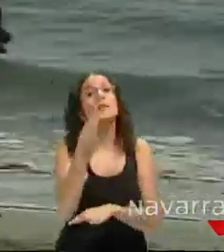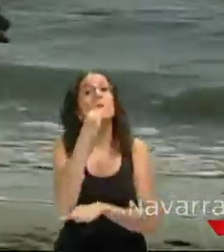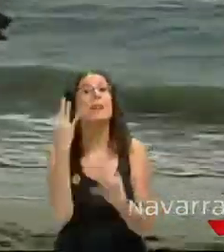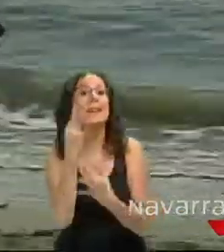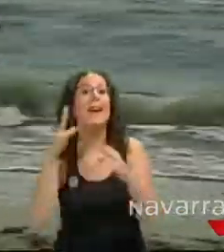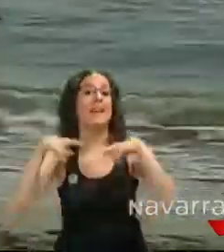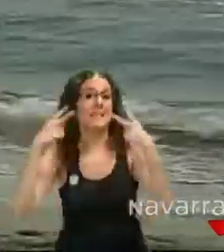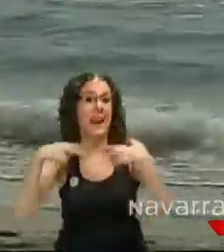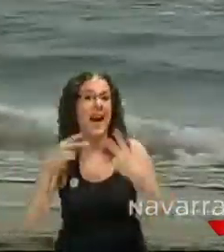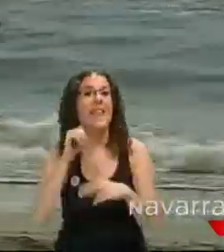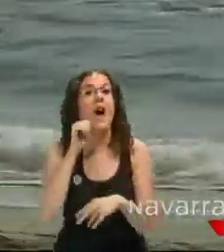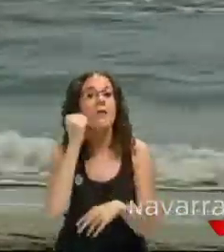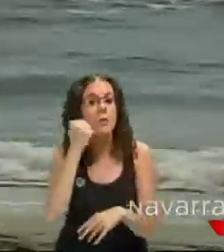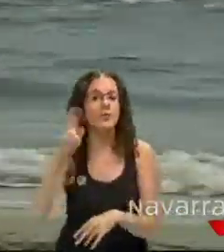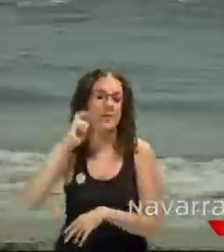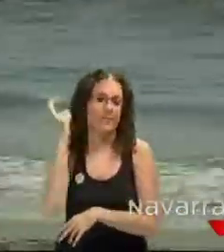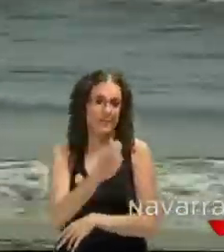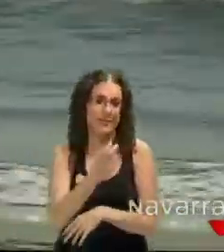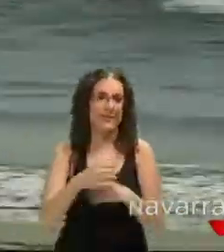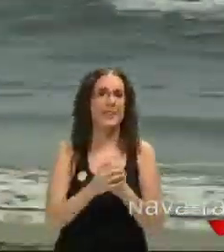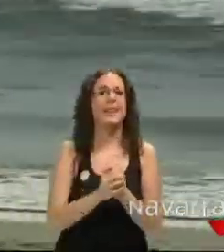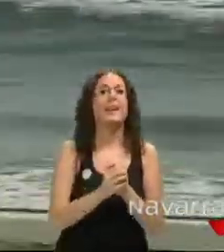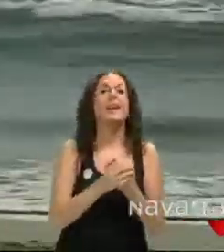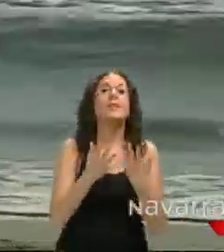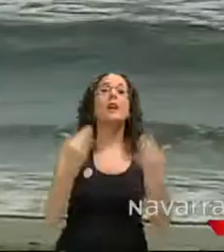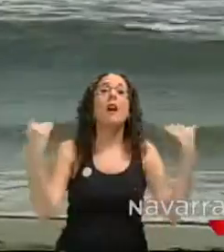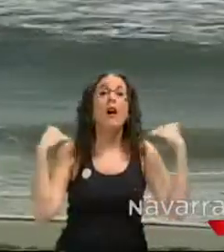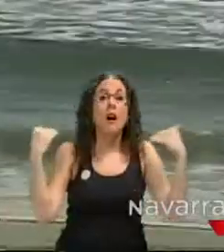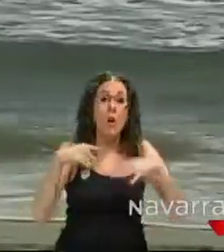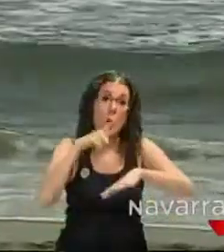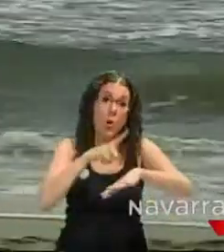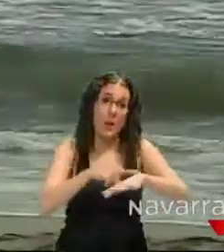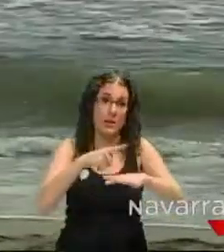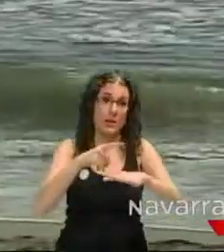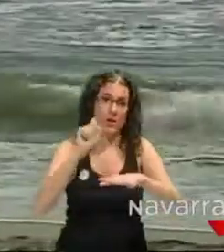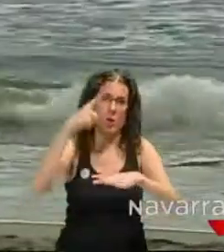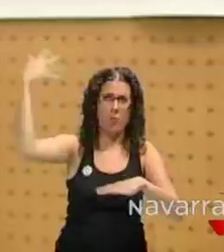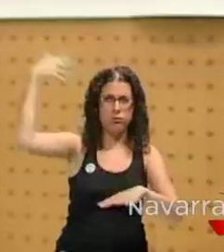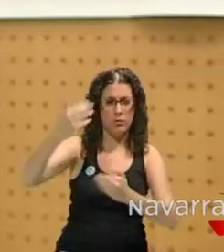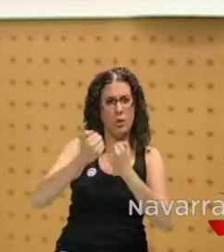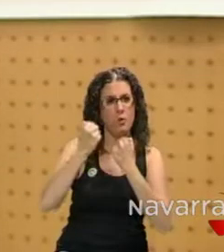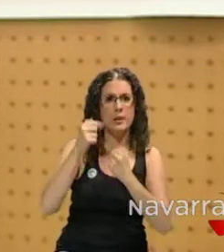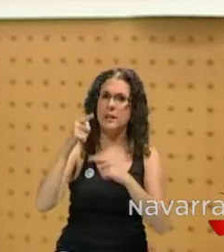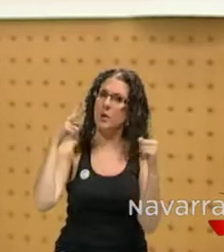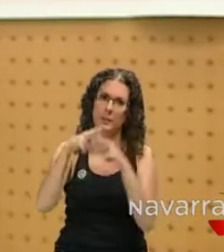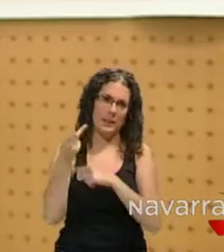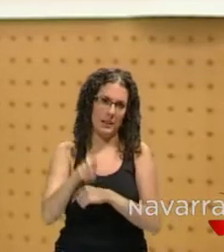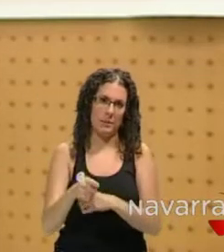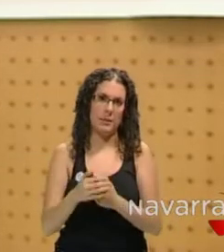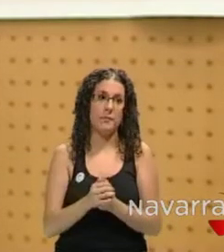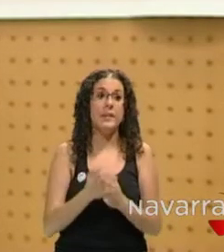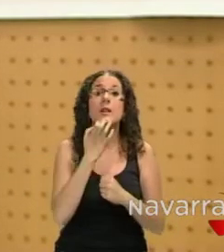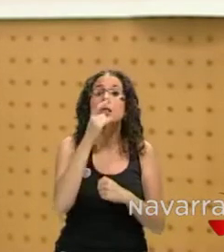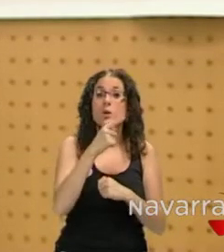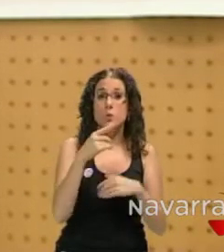del sol adecuadamente y evitar el ejercicio físico en las horas centrales del día son otros consejos útiles. Pues si estás en casa, buscando el lugar más fresco